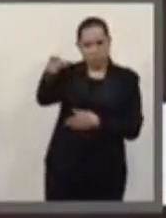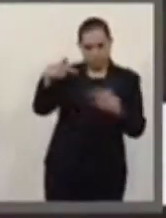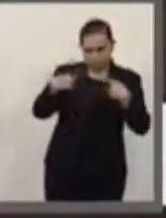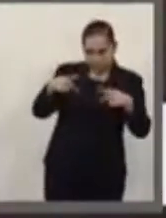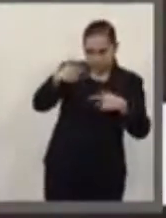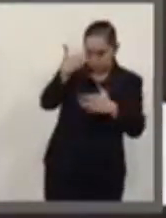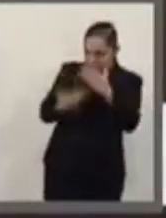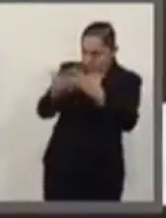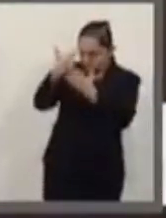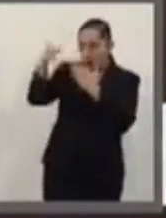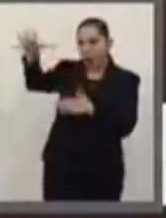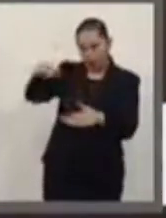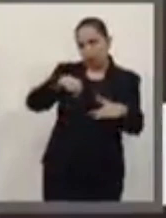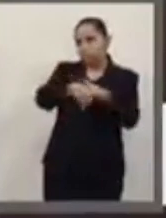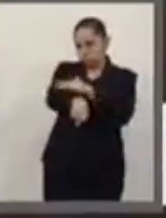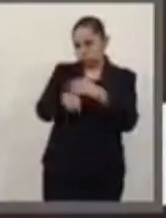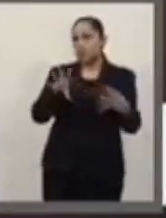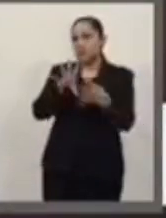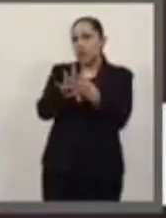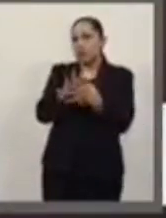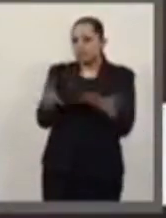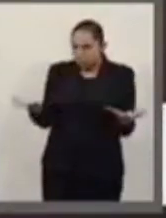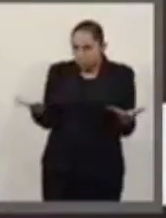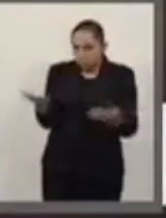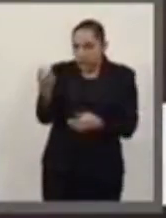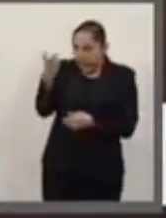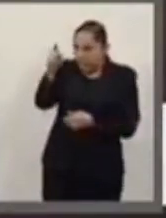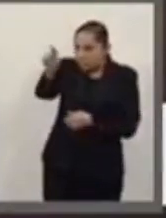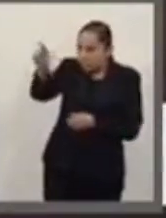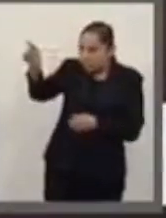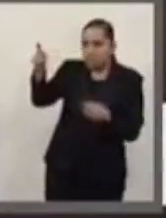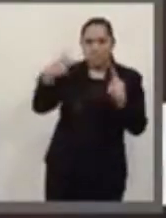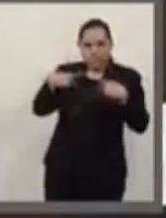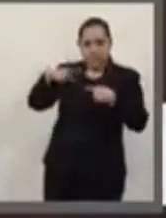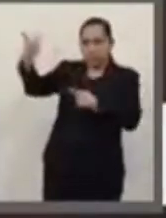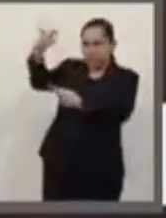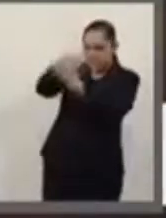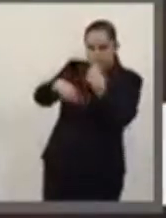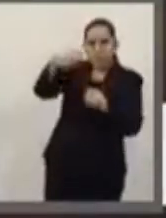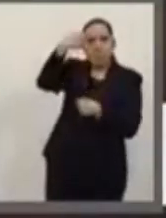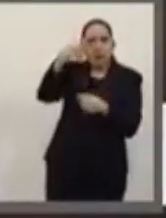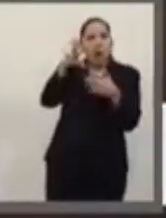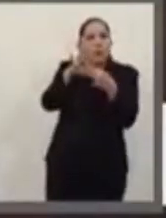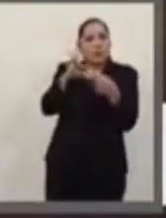a decirnos cómo van a meter a la cárcel a los que merecen esa pena.